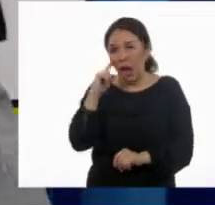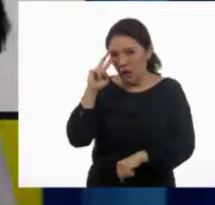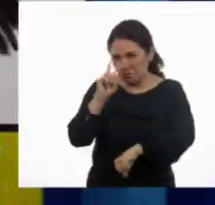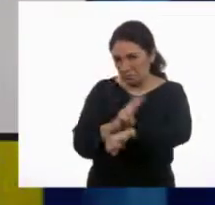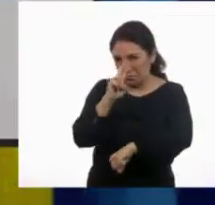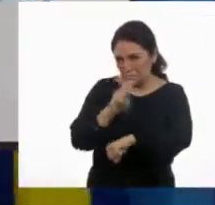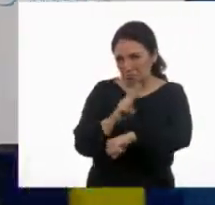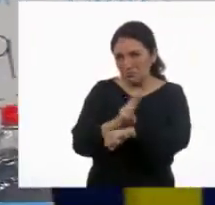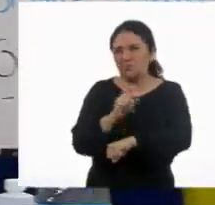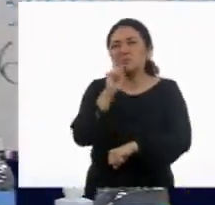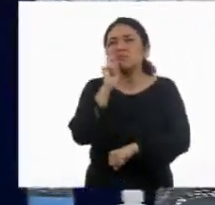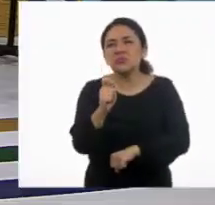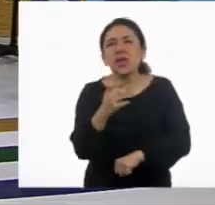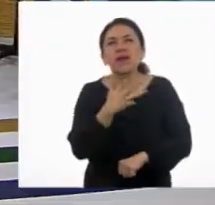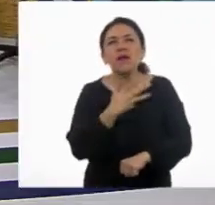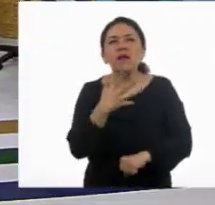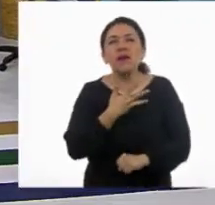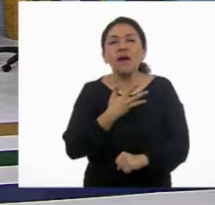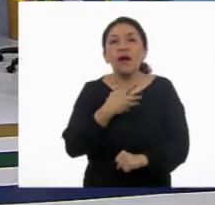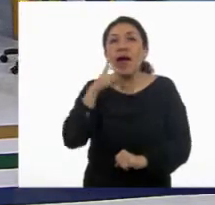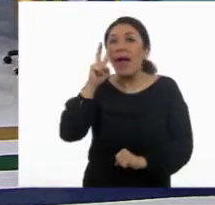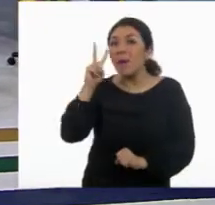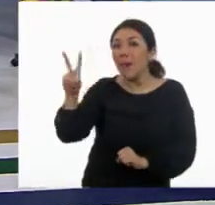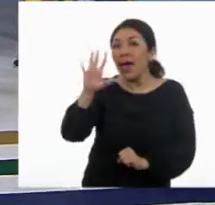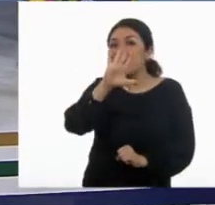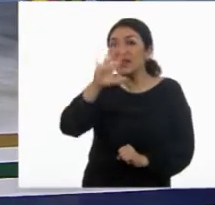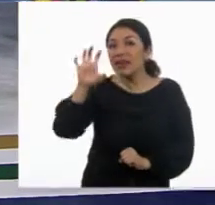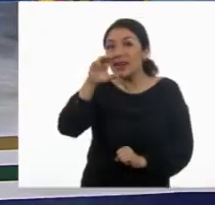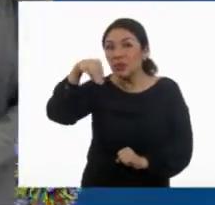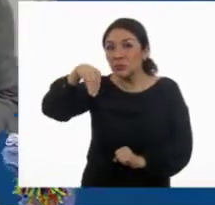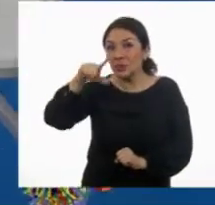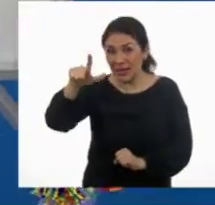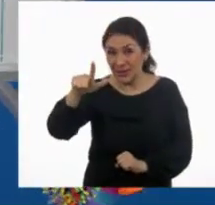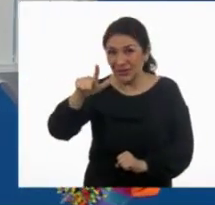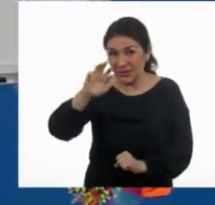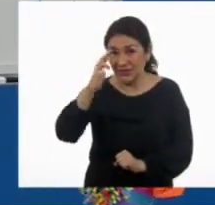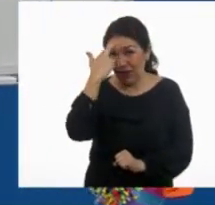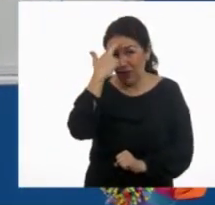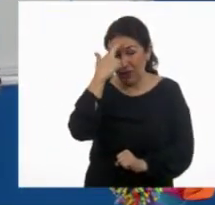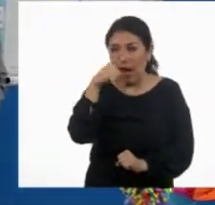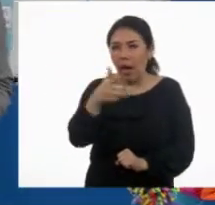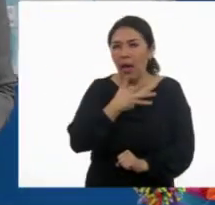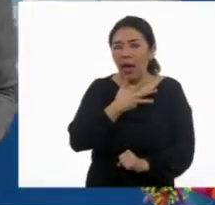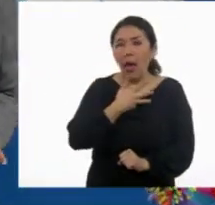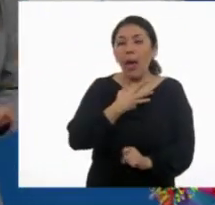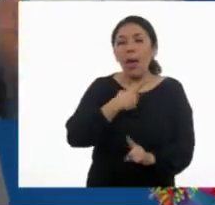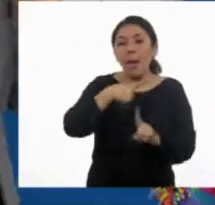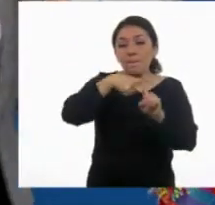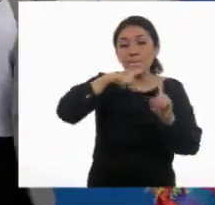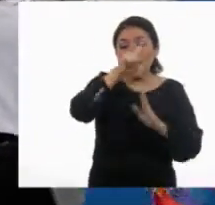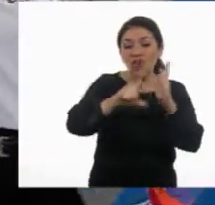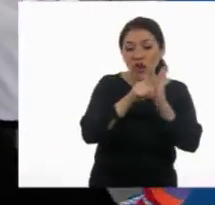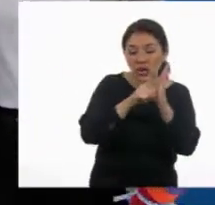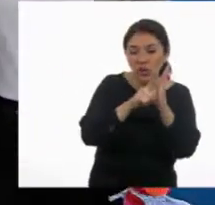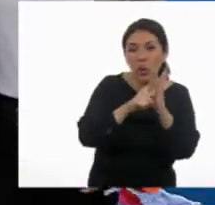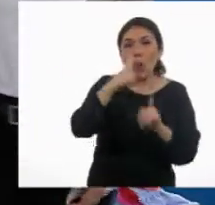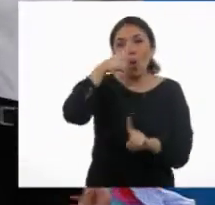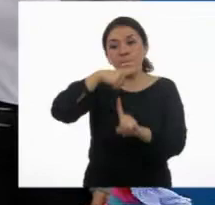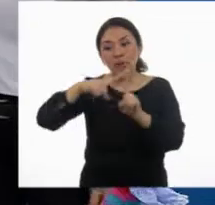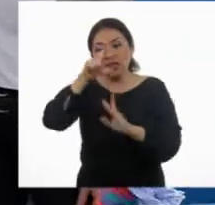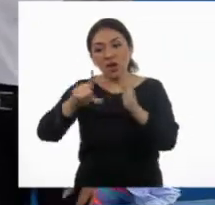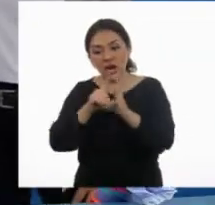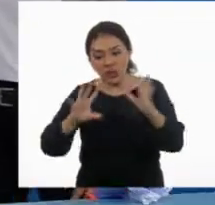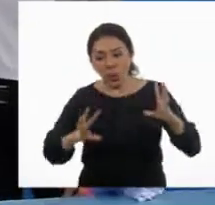cuenta estos que son los 500 mililitros. Mira, uh-huh, si tenemos medio litro más medio litro, nos da 1 litro,